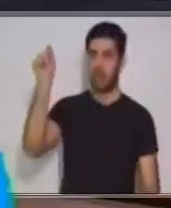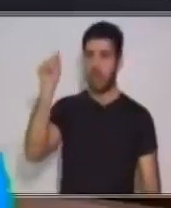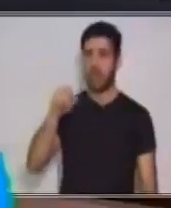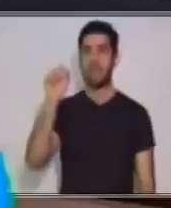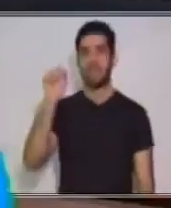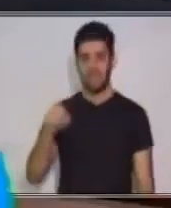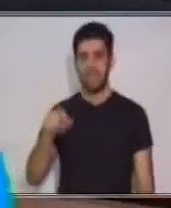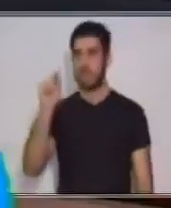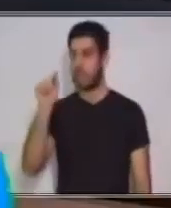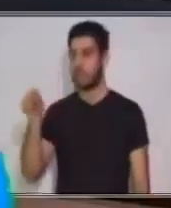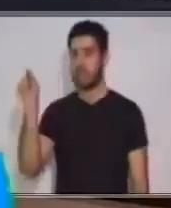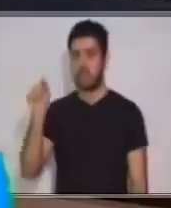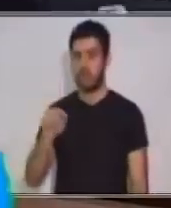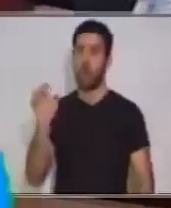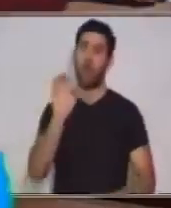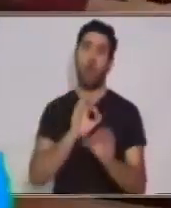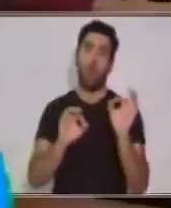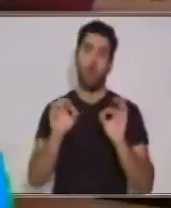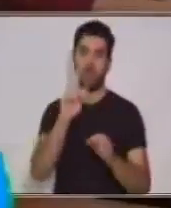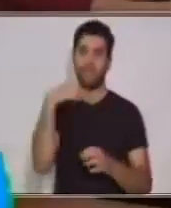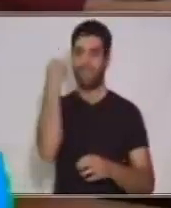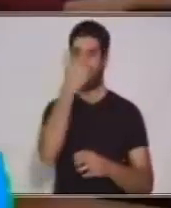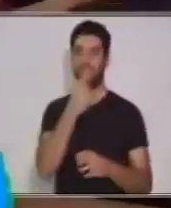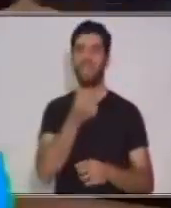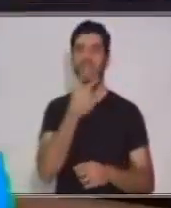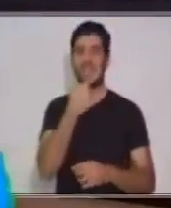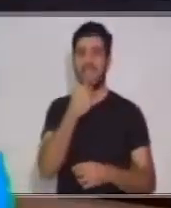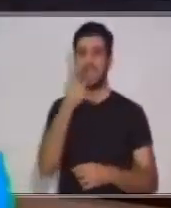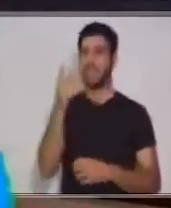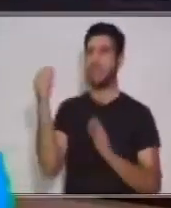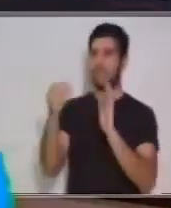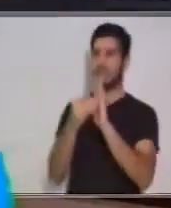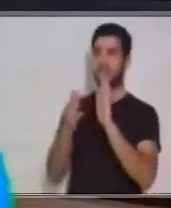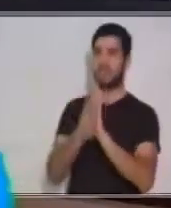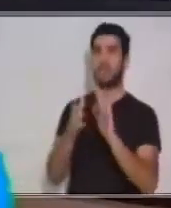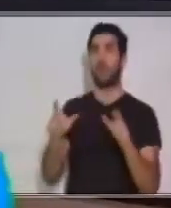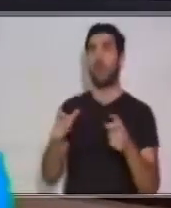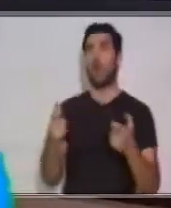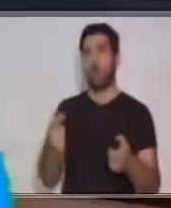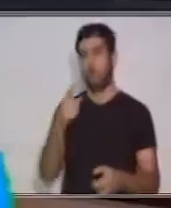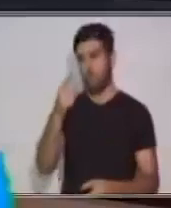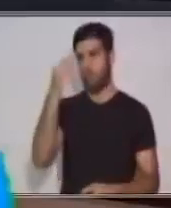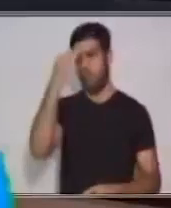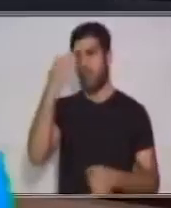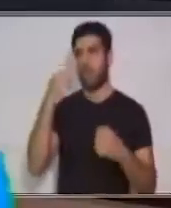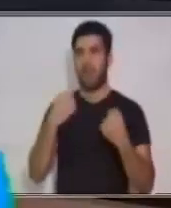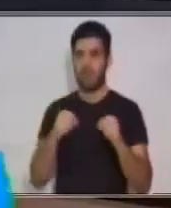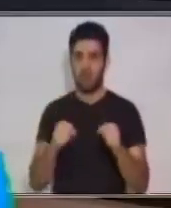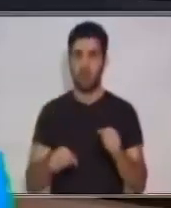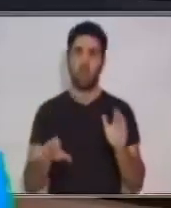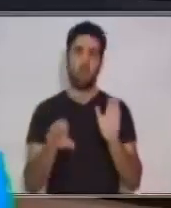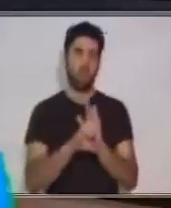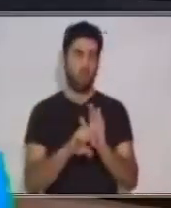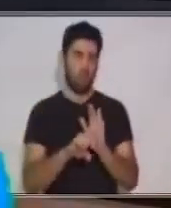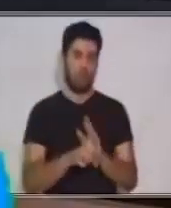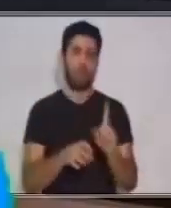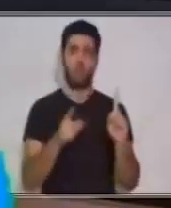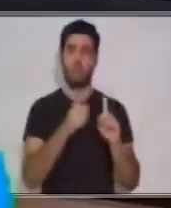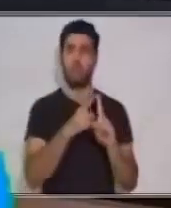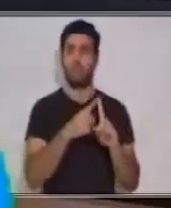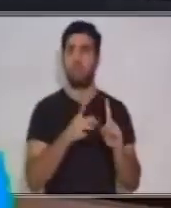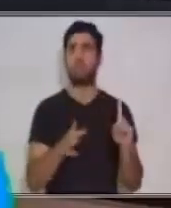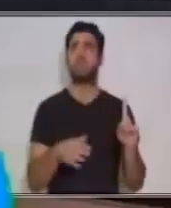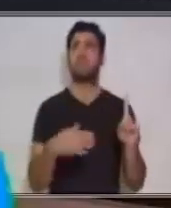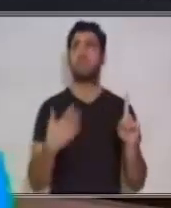o con una carita feliz en el que se adecue a lo que tú ya sabes hacer. Por ejemplo, número uno, ¿puedes